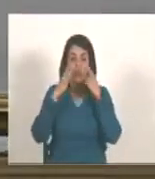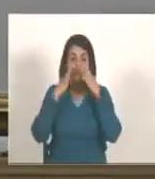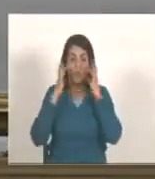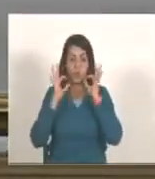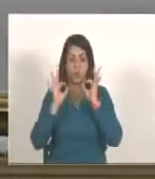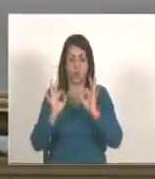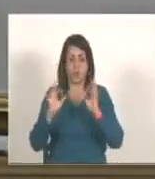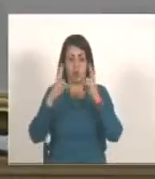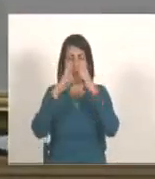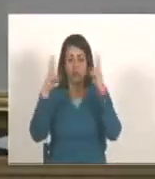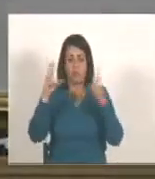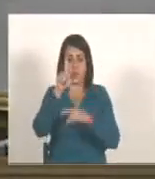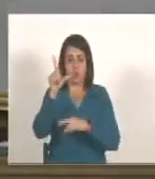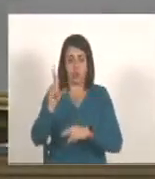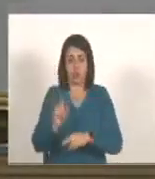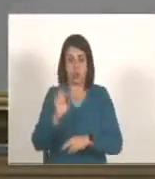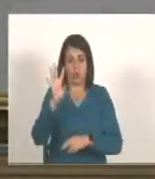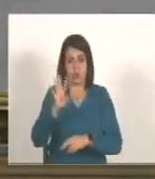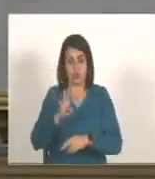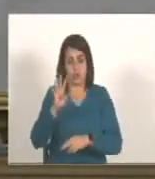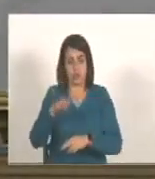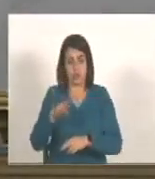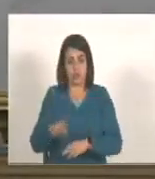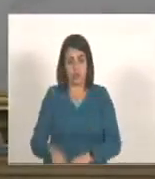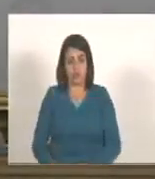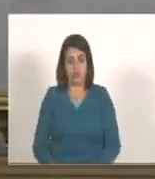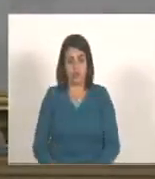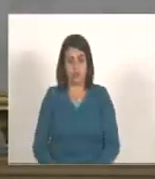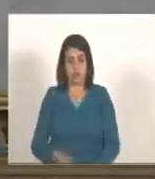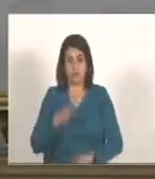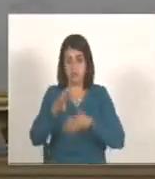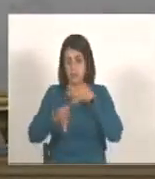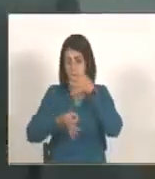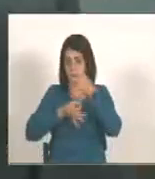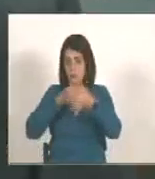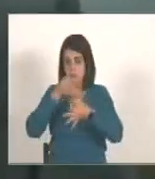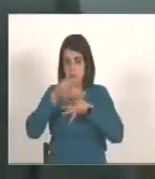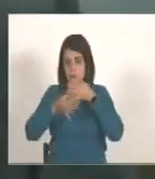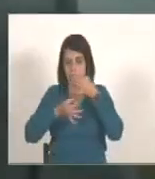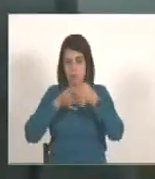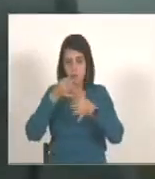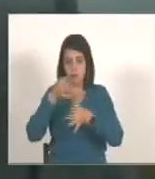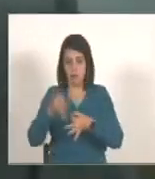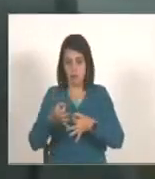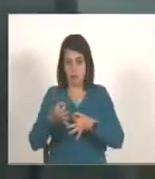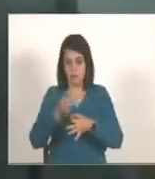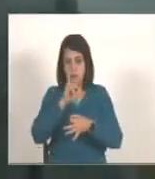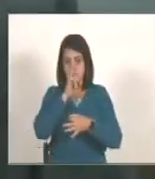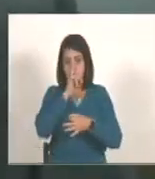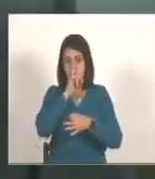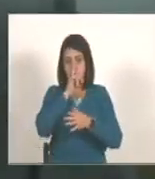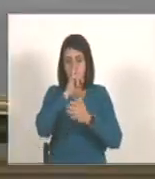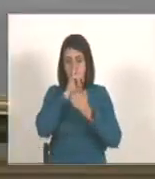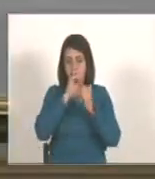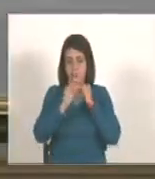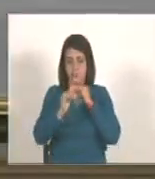cuidado con el tema de la Guayana Esequiba. Y eso explica el silencio